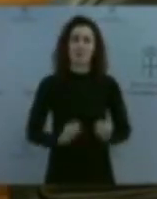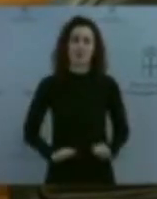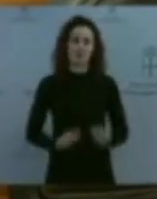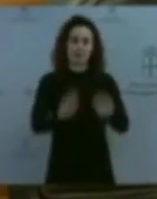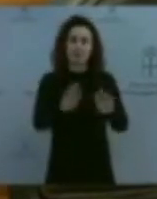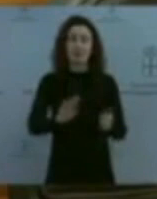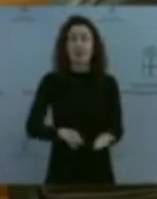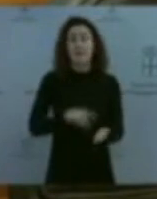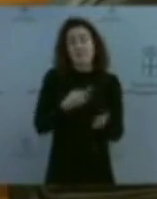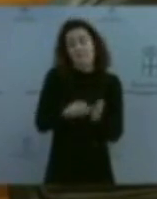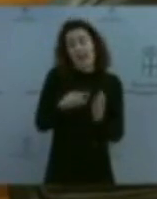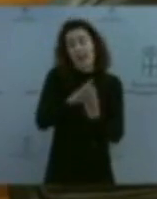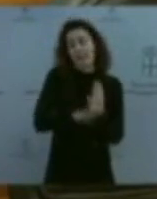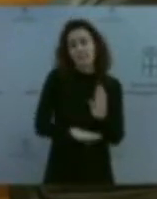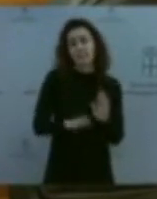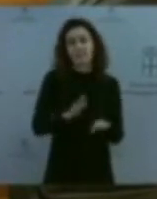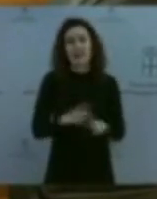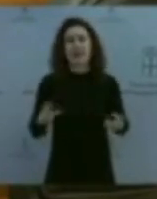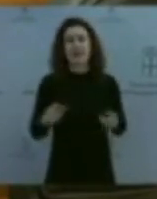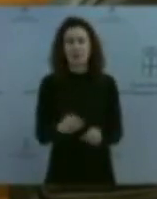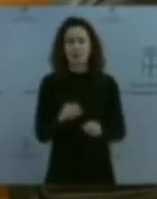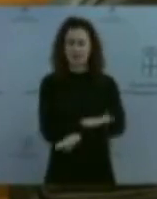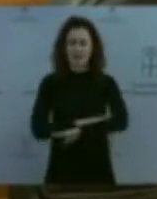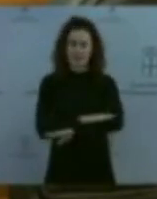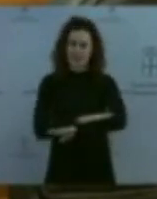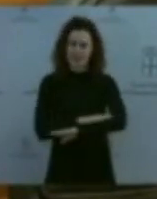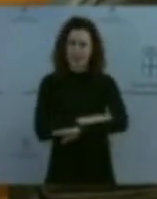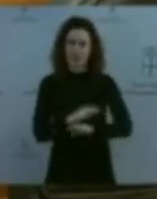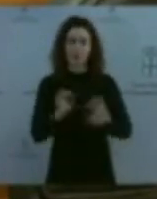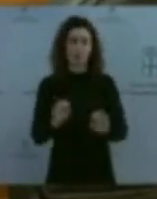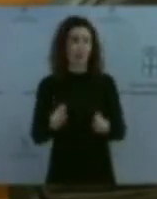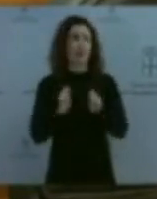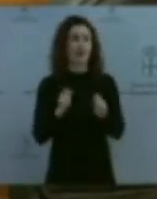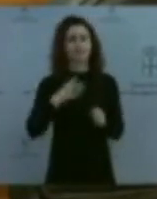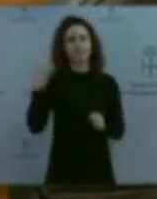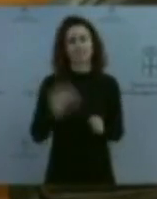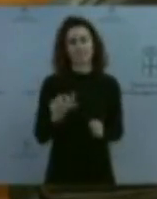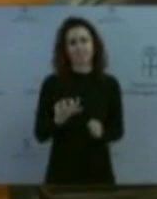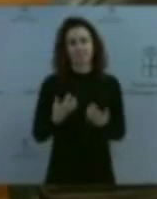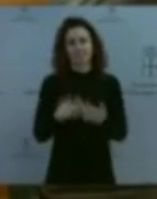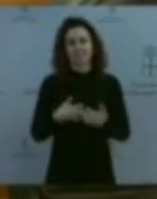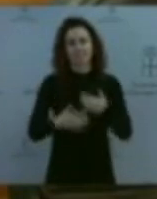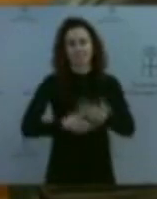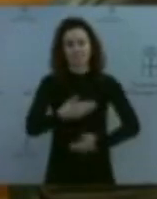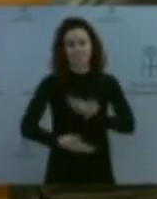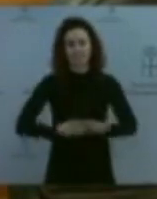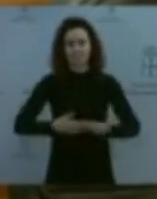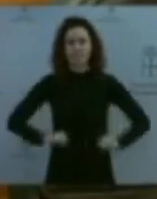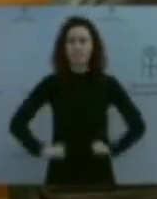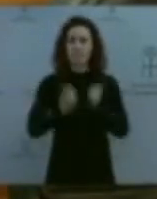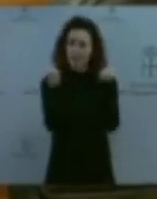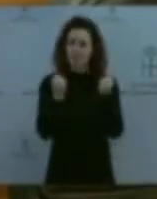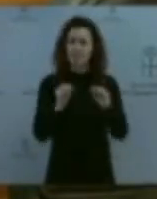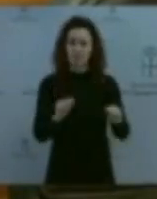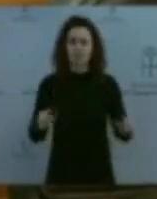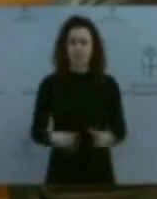cualquier administración estará poniendo en riesgo la maquinaria de soporte vital de la sociedad. Y eso incluye fórmulas de recortes más o